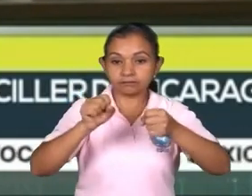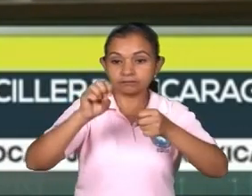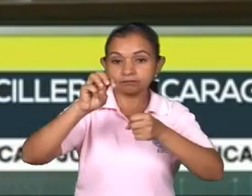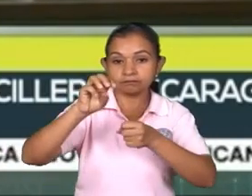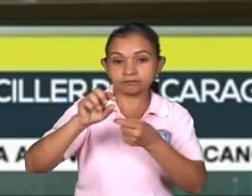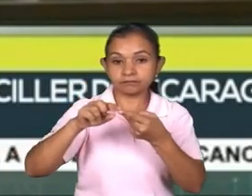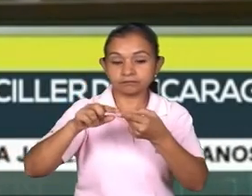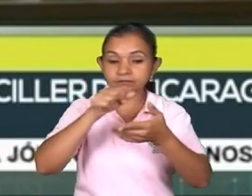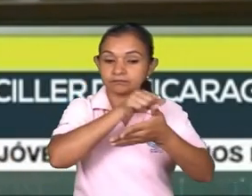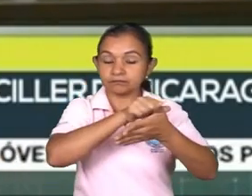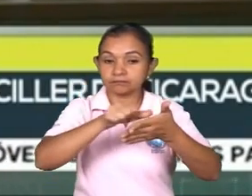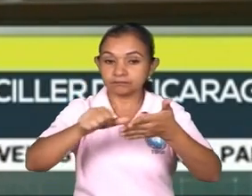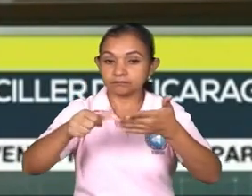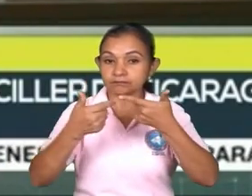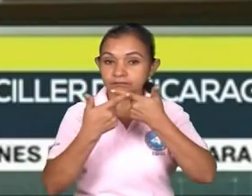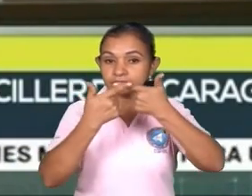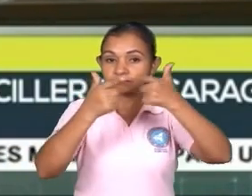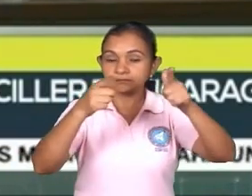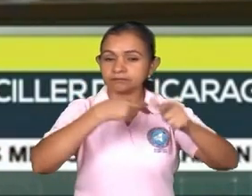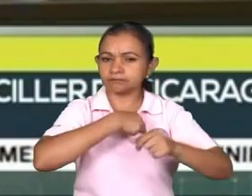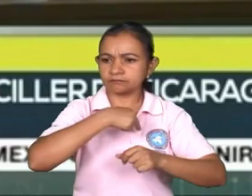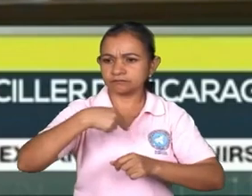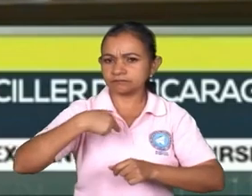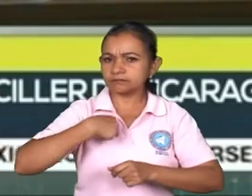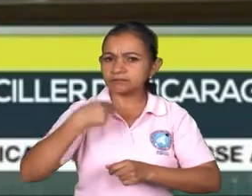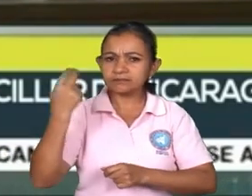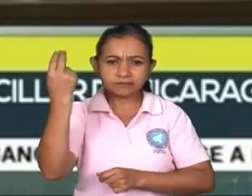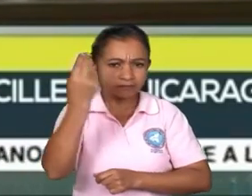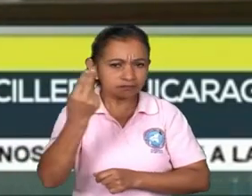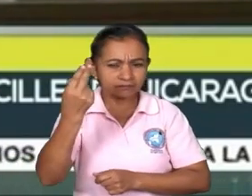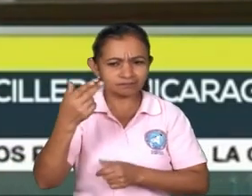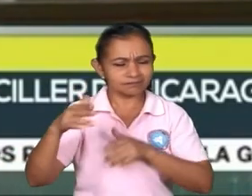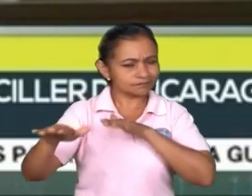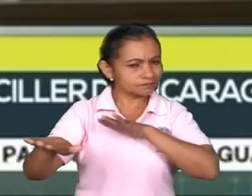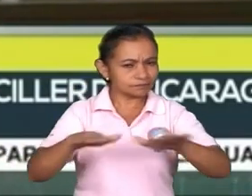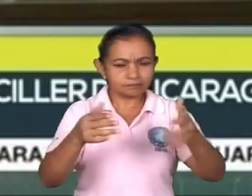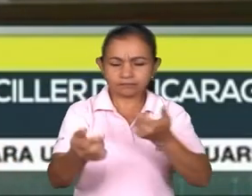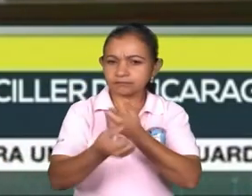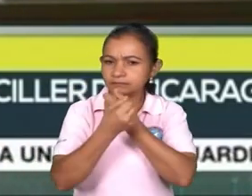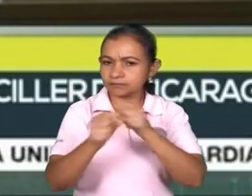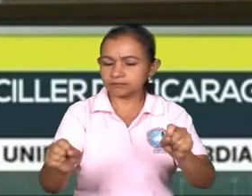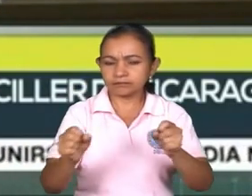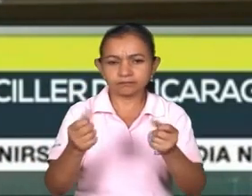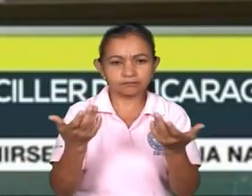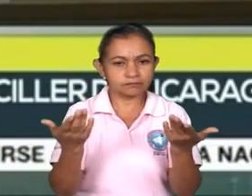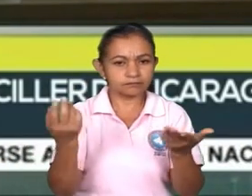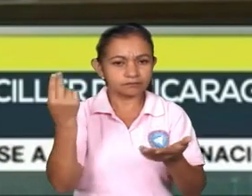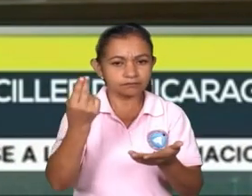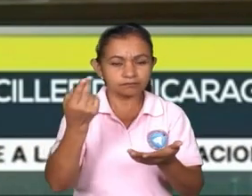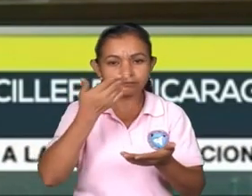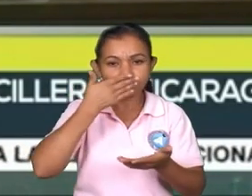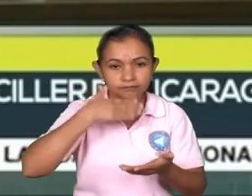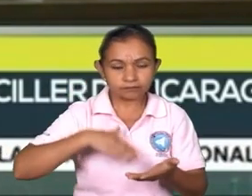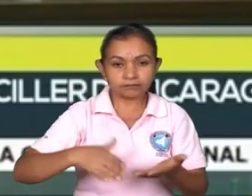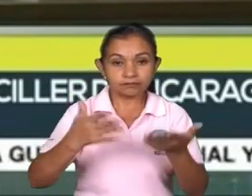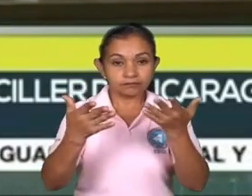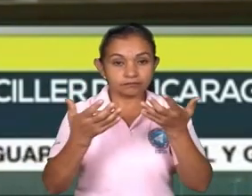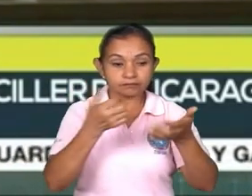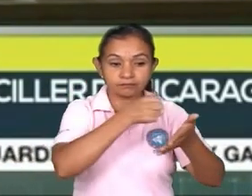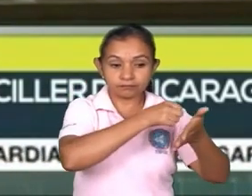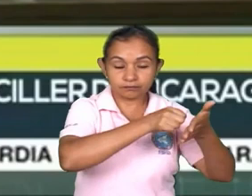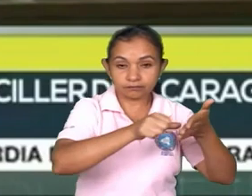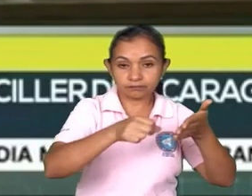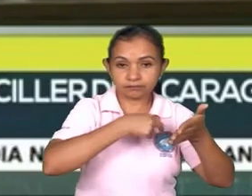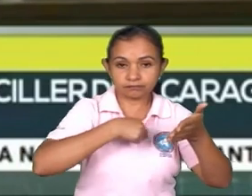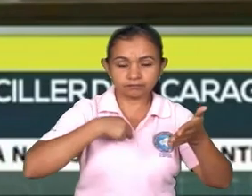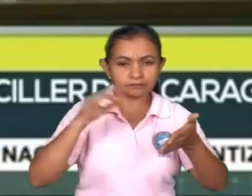darle a la Carta Democrática para hacer aplicaciones indebidas e incorrectas. Quiere aplicar la Carta Democrática